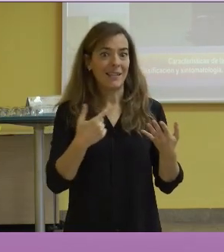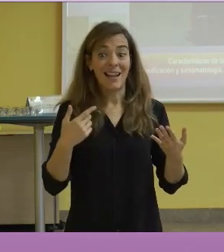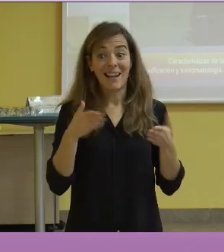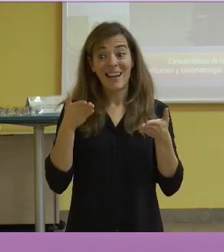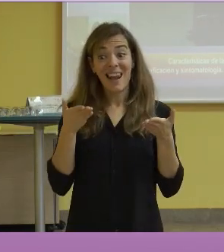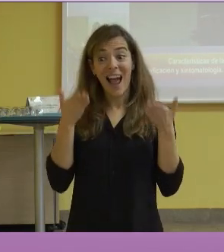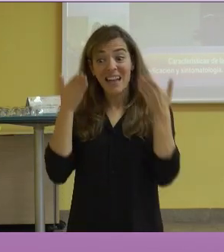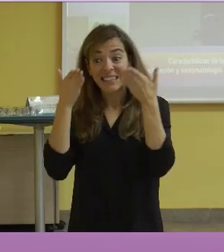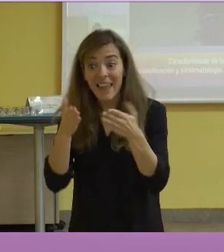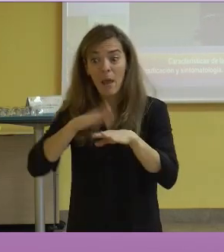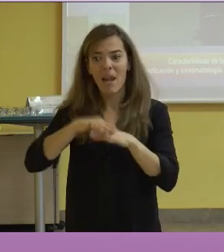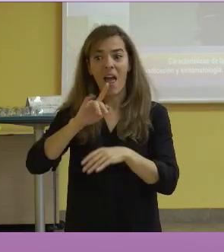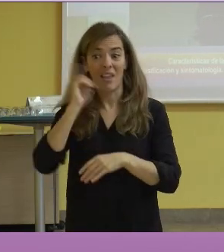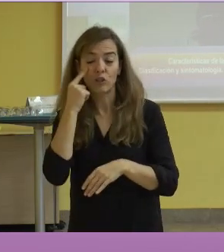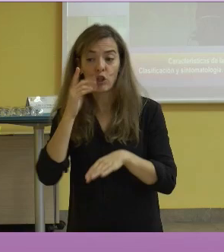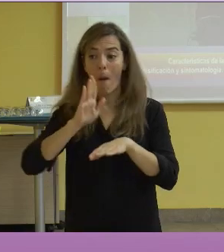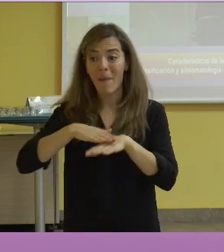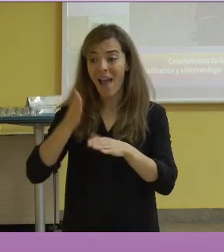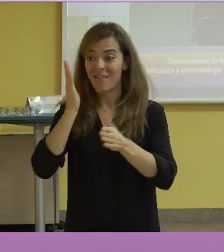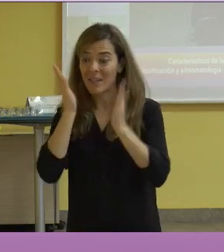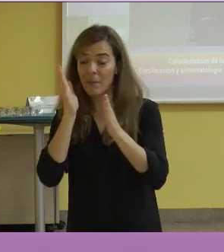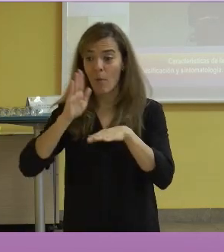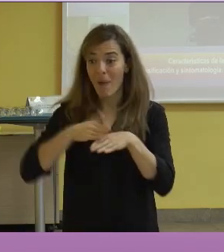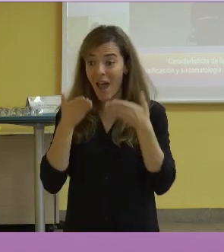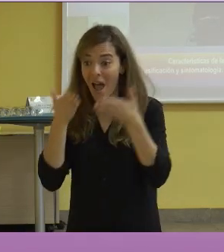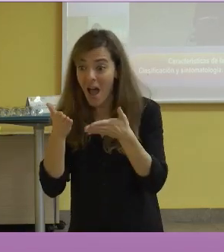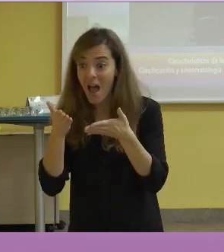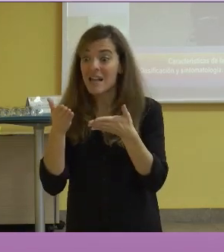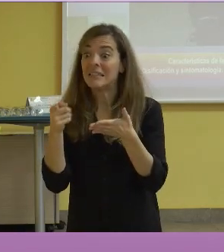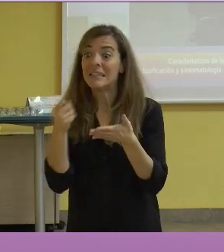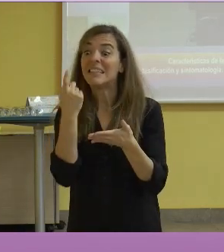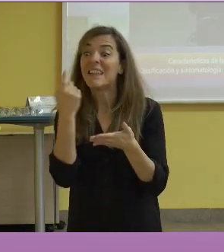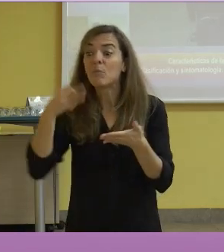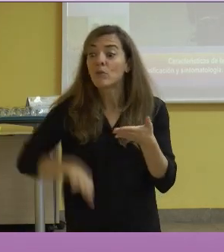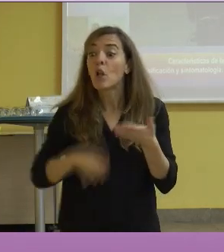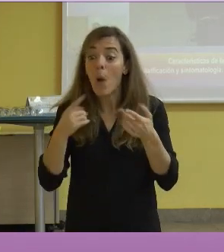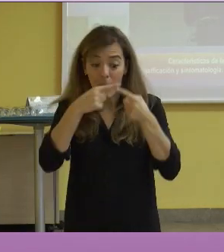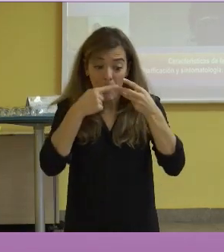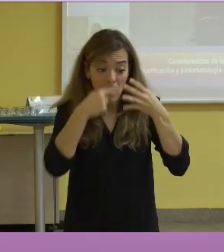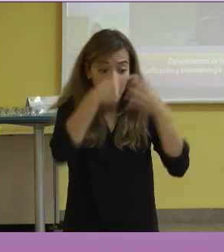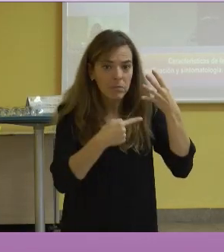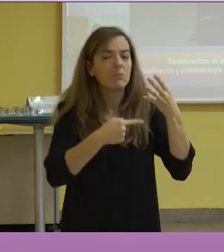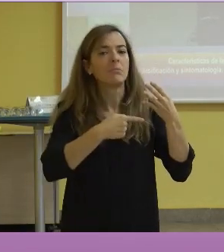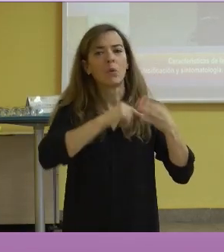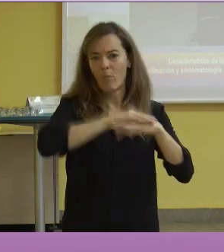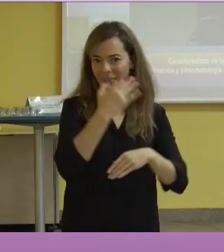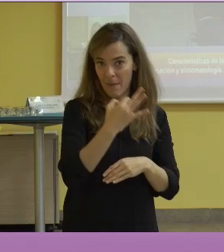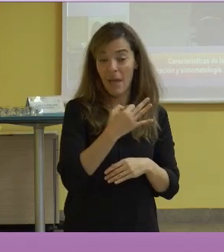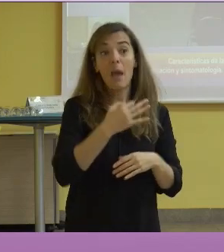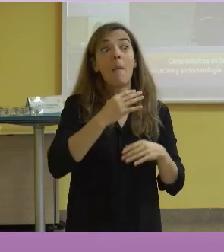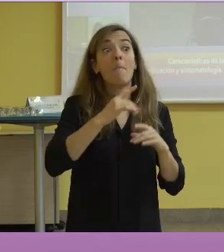asistencia, el diagnóstico y el tratamiento de un paciente con ataxia. Pasa que, bueno, luego igual a mayores, pues cada unidad pues puede